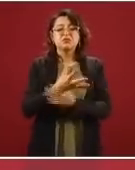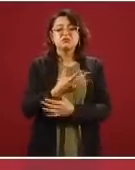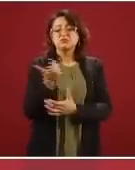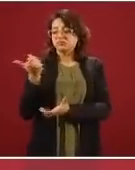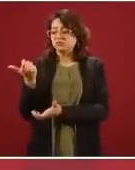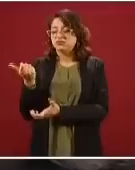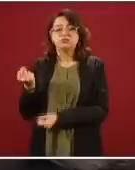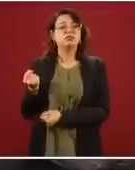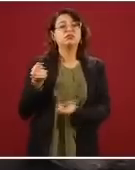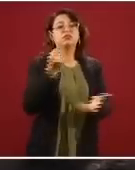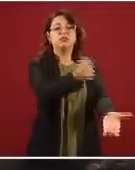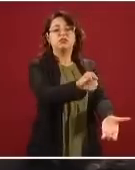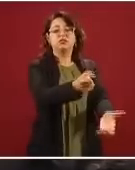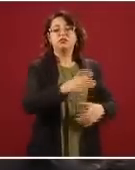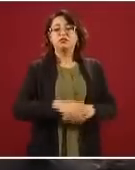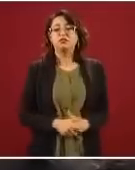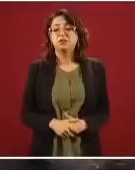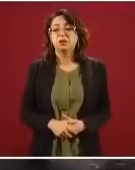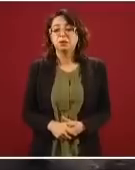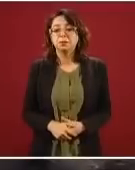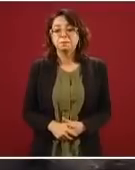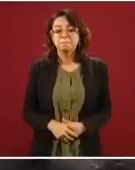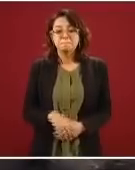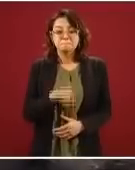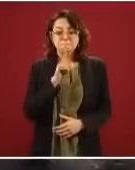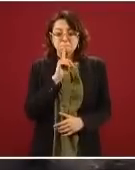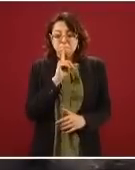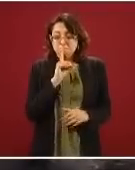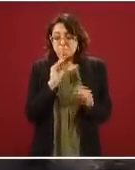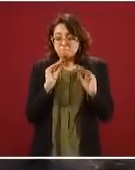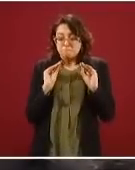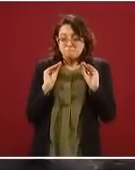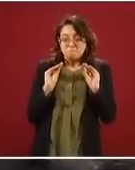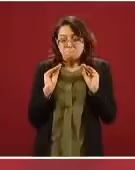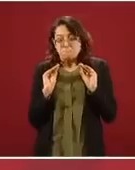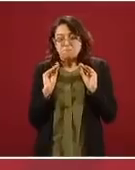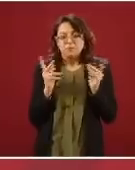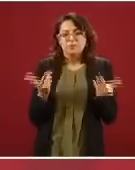O sea, ¿y qué se dice de eso? ¿Por qué se devolvió el dinero? A ver,